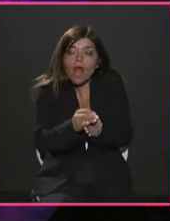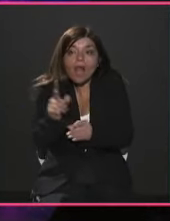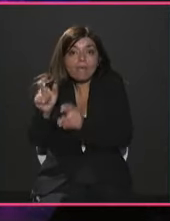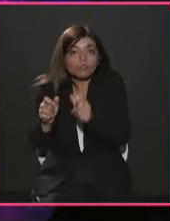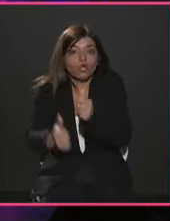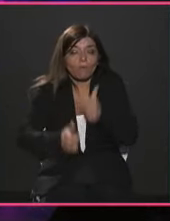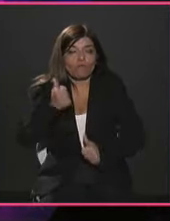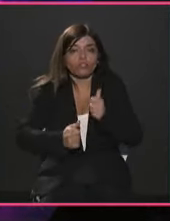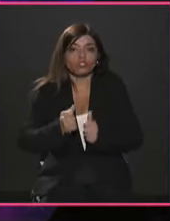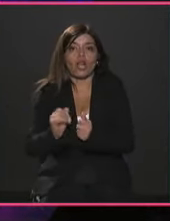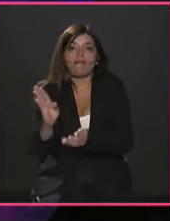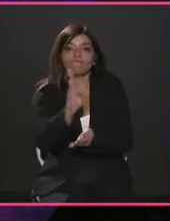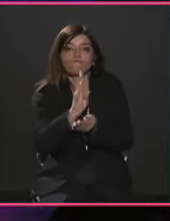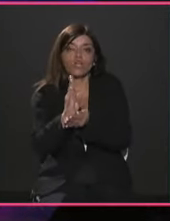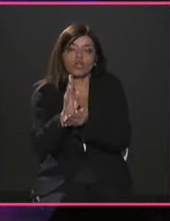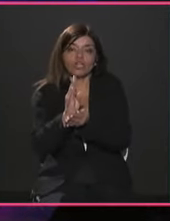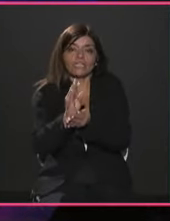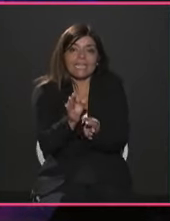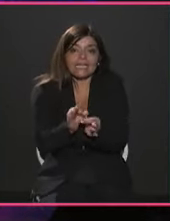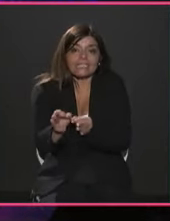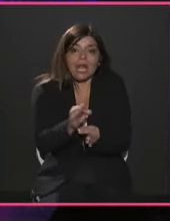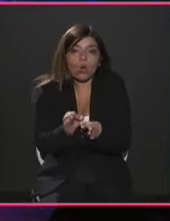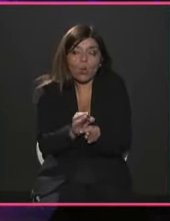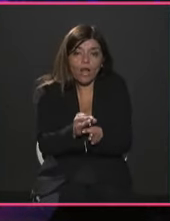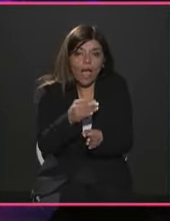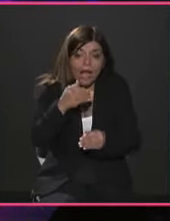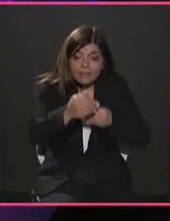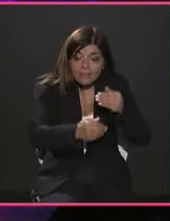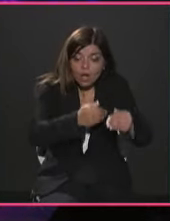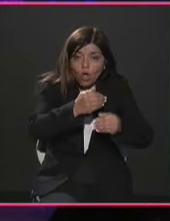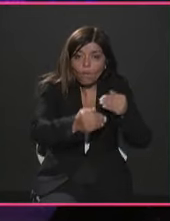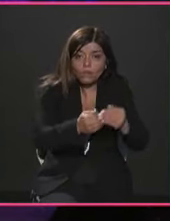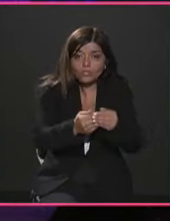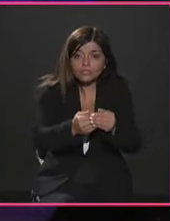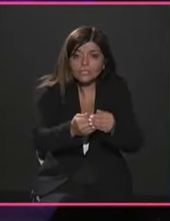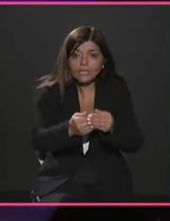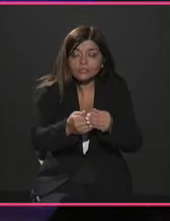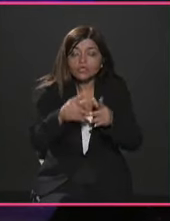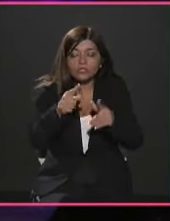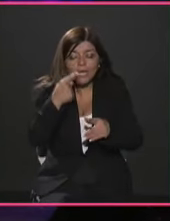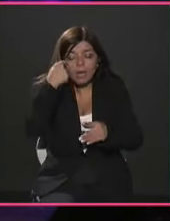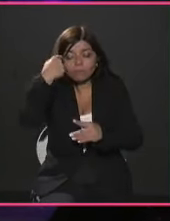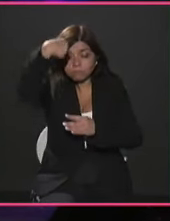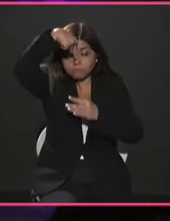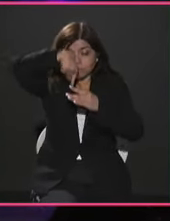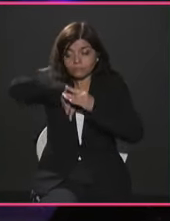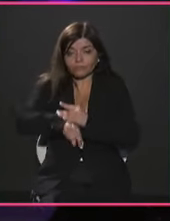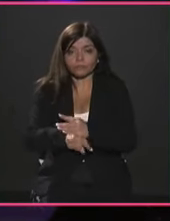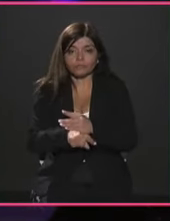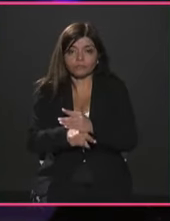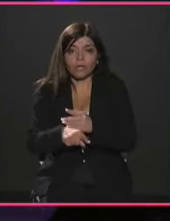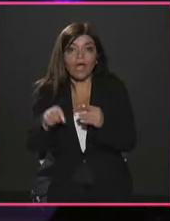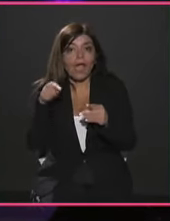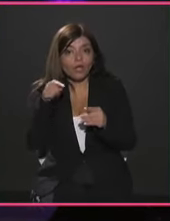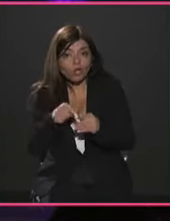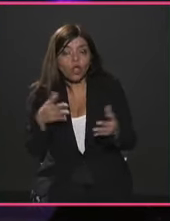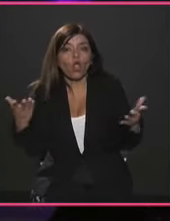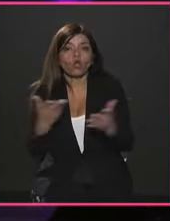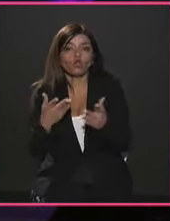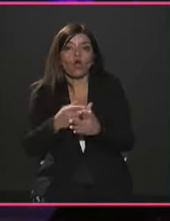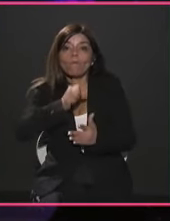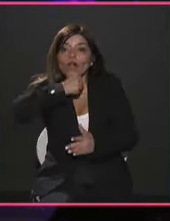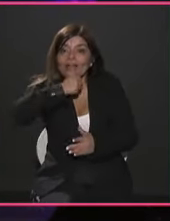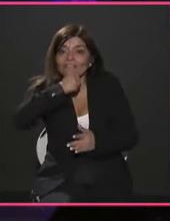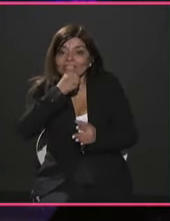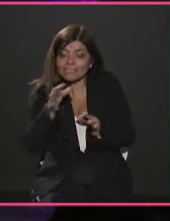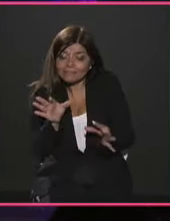aprenden más y más acerca de la biología molecular de los procesos internos que gatillan la asesc sencia celular y cómo la asen escencia se